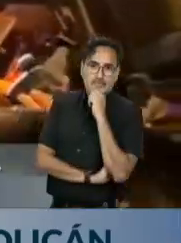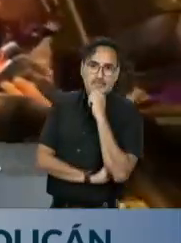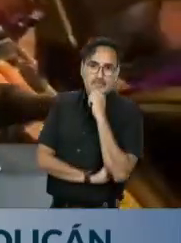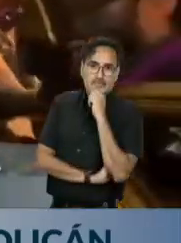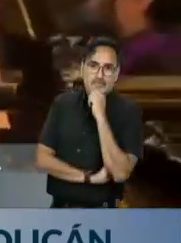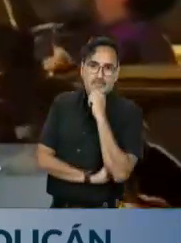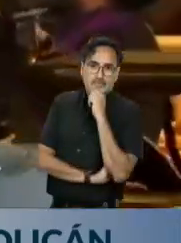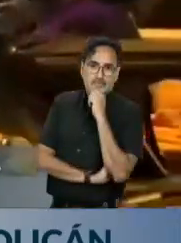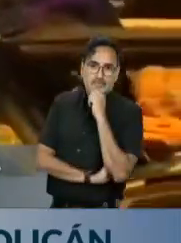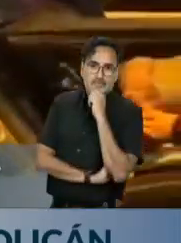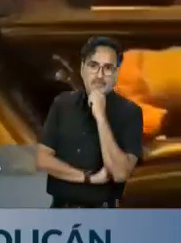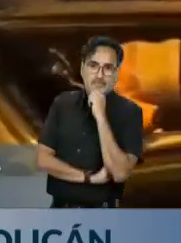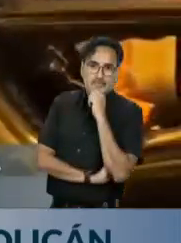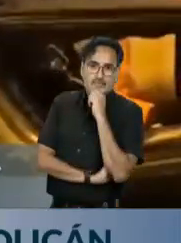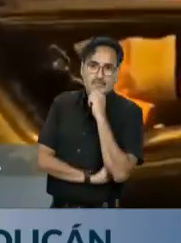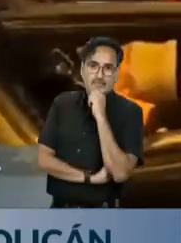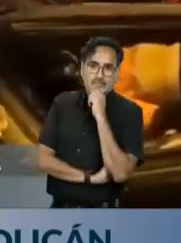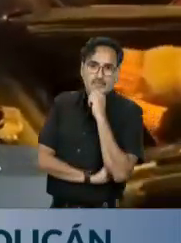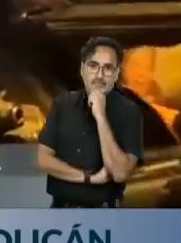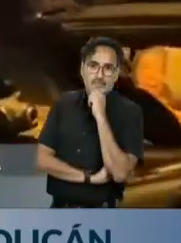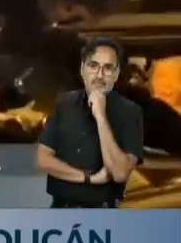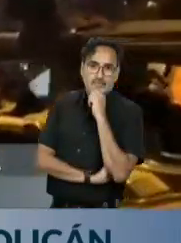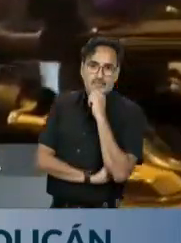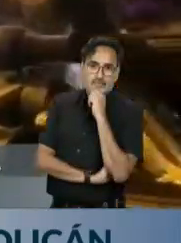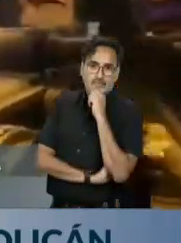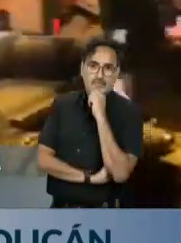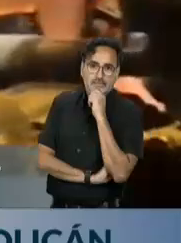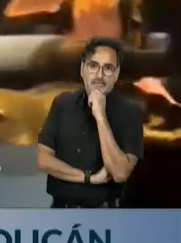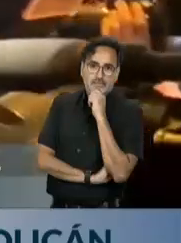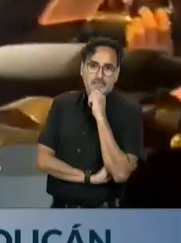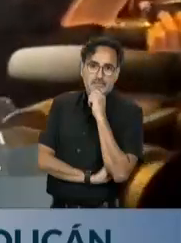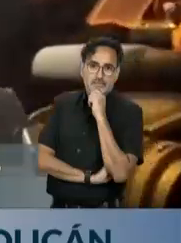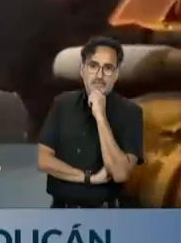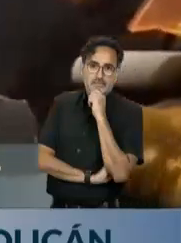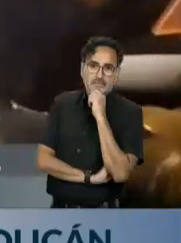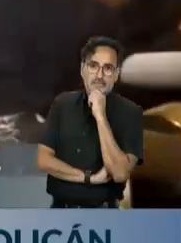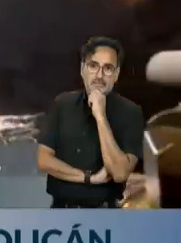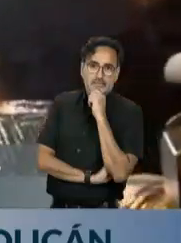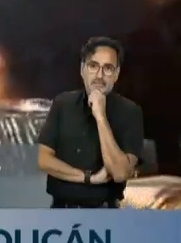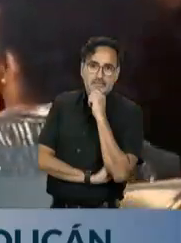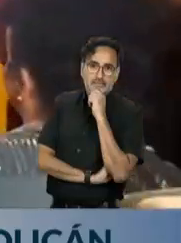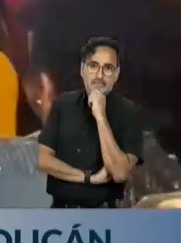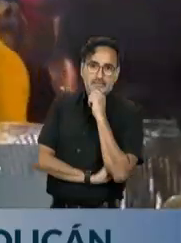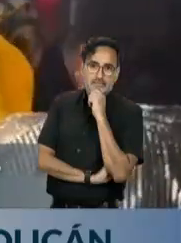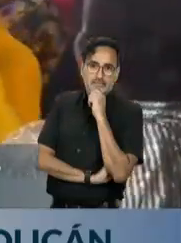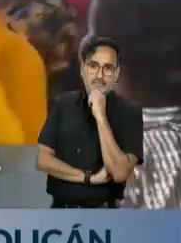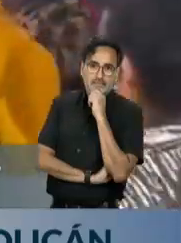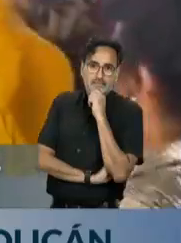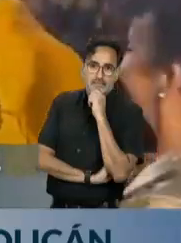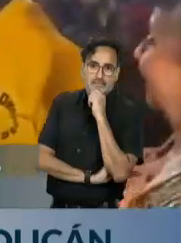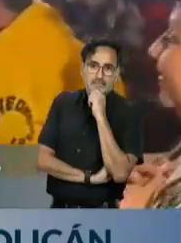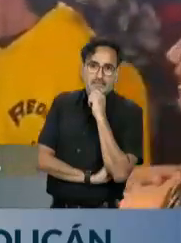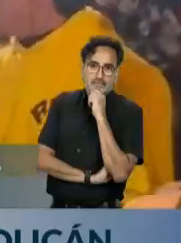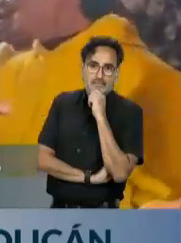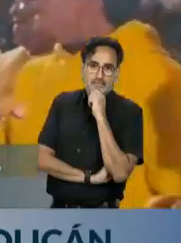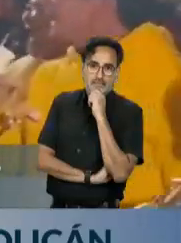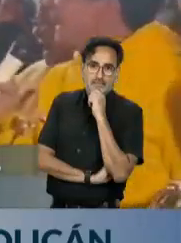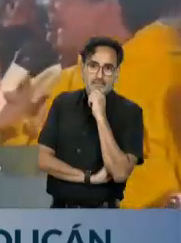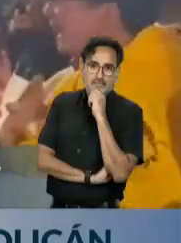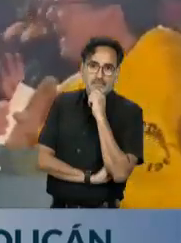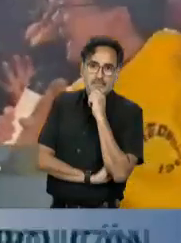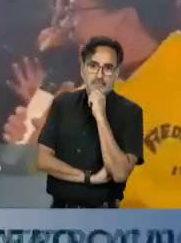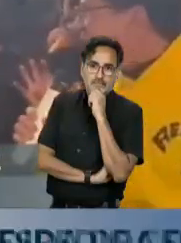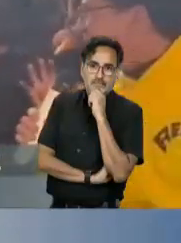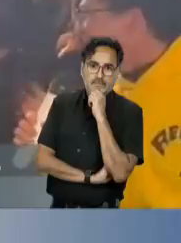escenario del recinto de la calle San Diego. Entre ellos estuvieron los líderes de Guadalajara, Denise y Carlos Corales. Fue Denise quien conversó con la